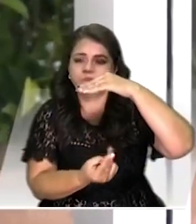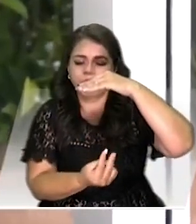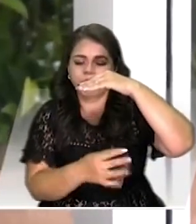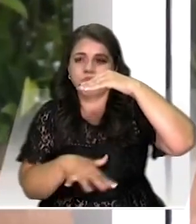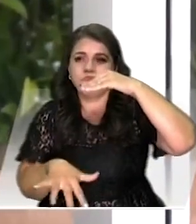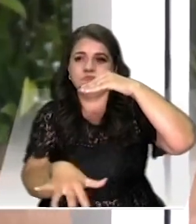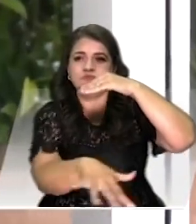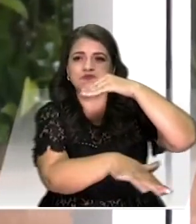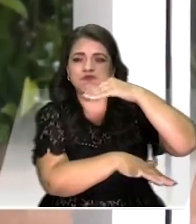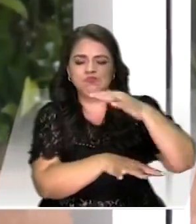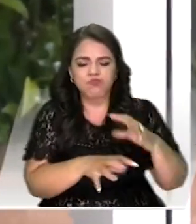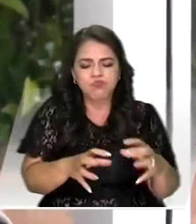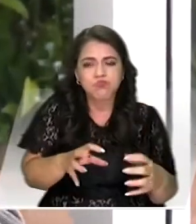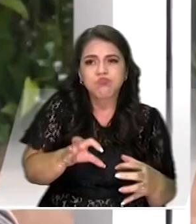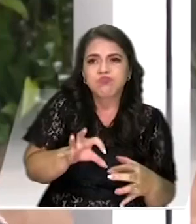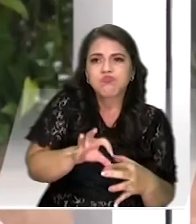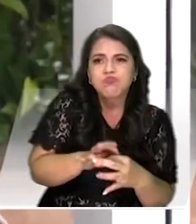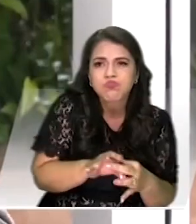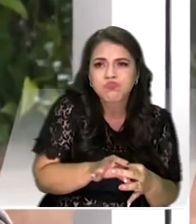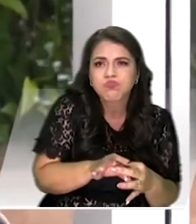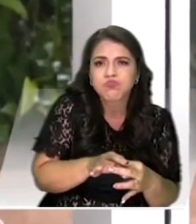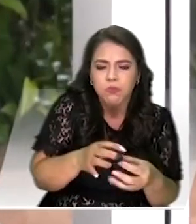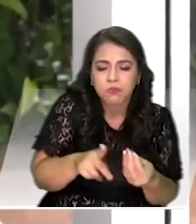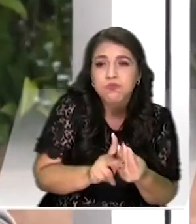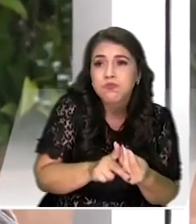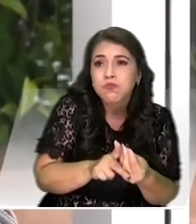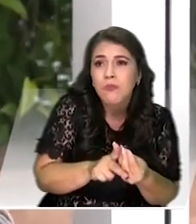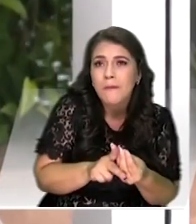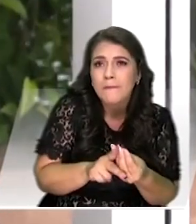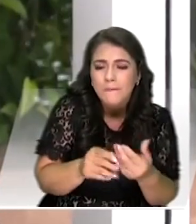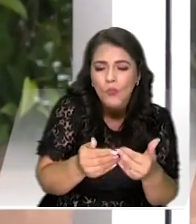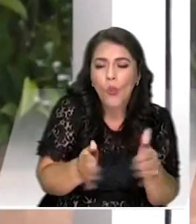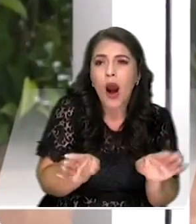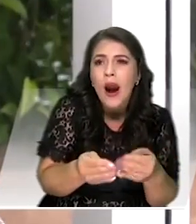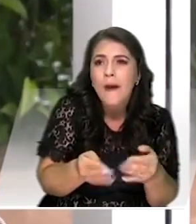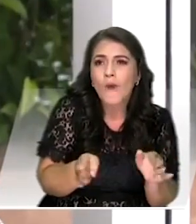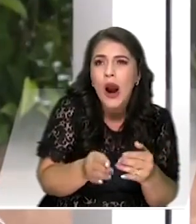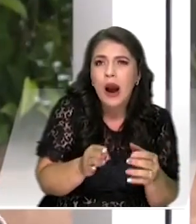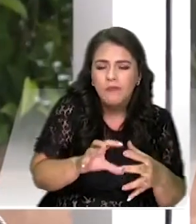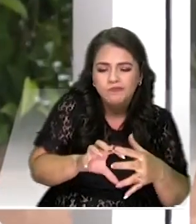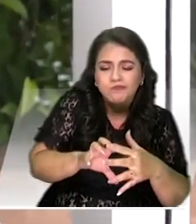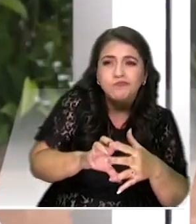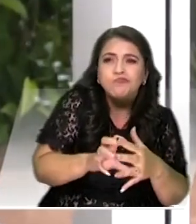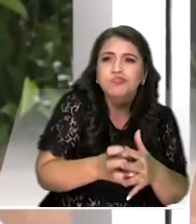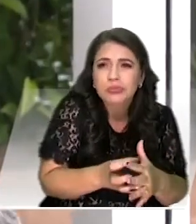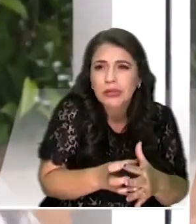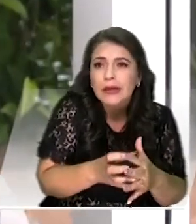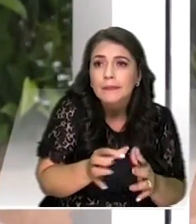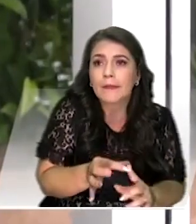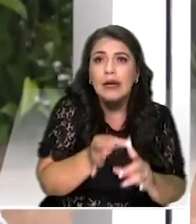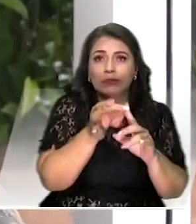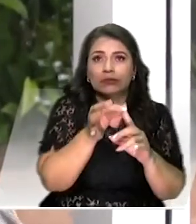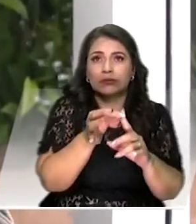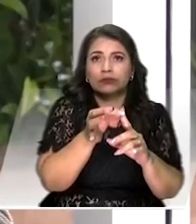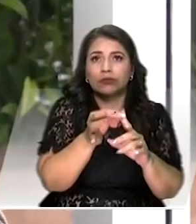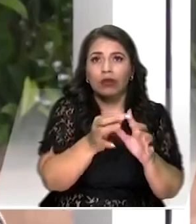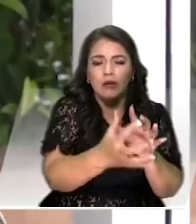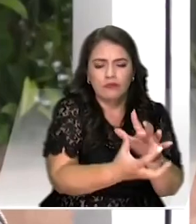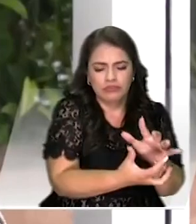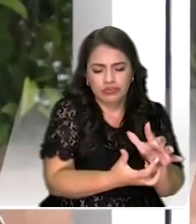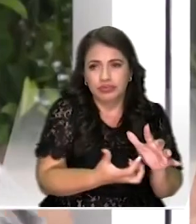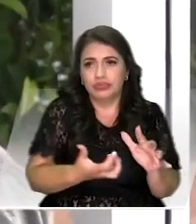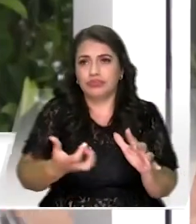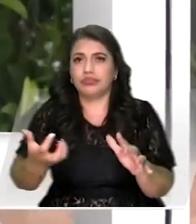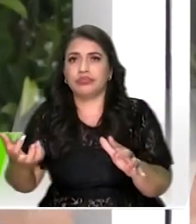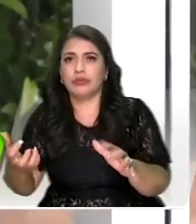para instalar unas compuertas provisionales, unos tapones que van a permitir remover las compuertas de